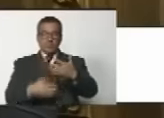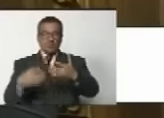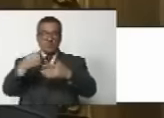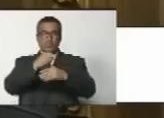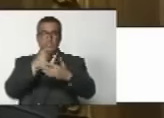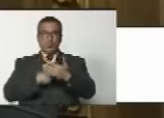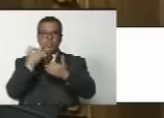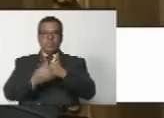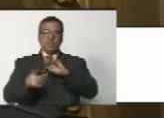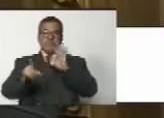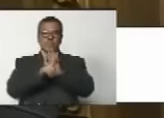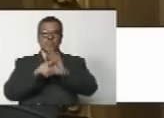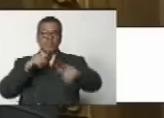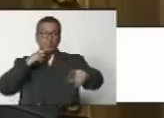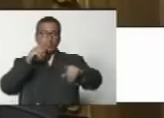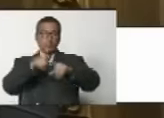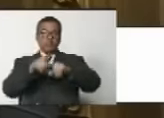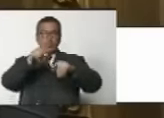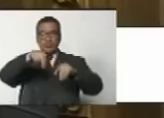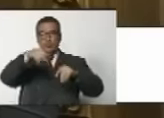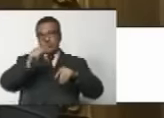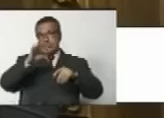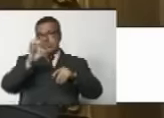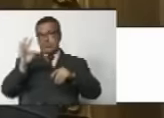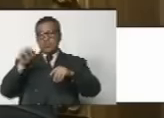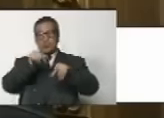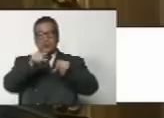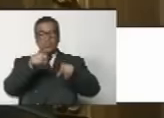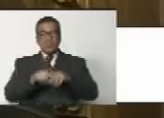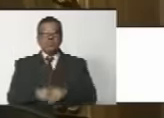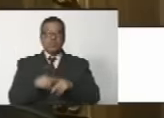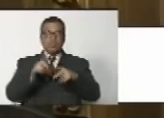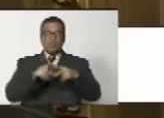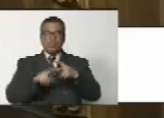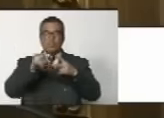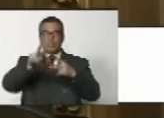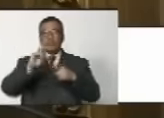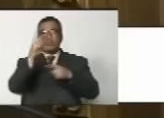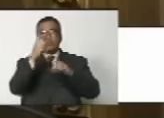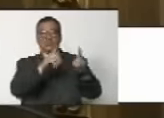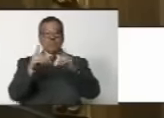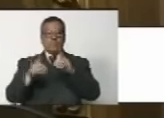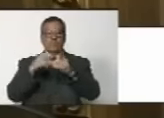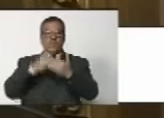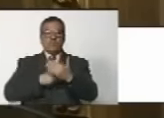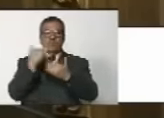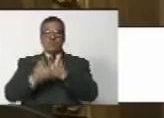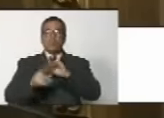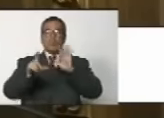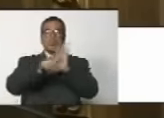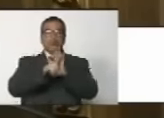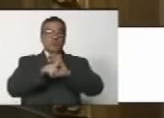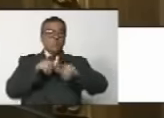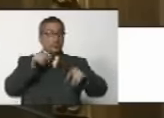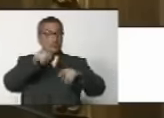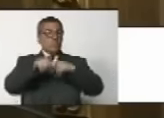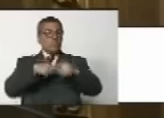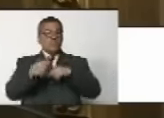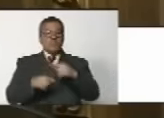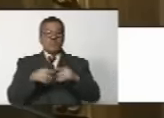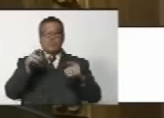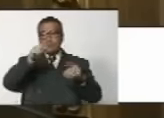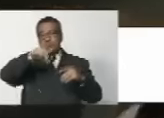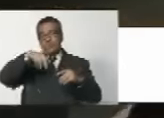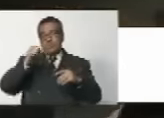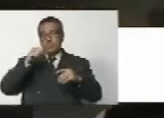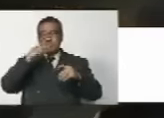del proyecto de ley contra el fascismo, neofascismo y expresiones similares. Segundo, primera discusión del proyecto de ley contra el fascismo,